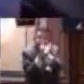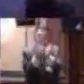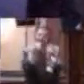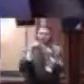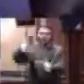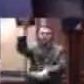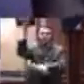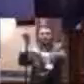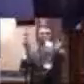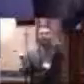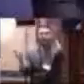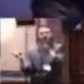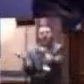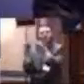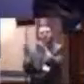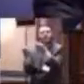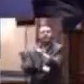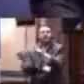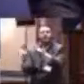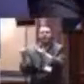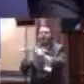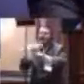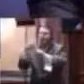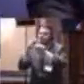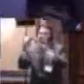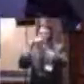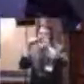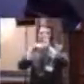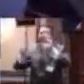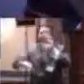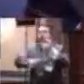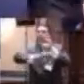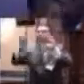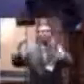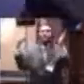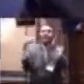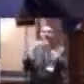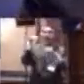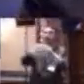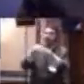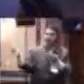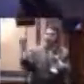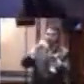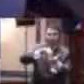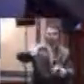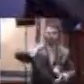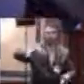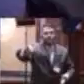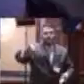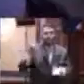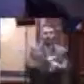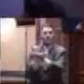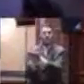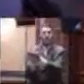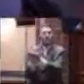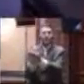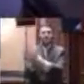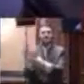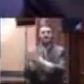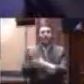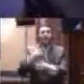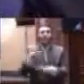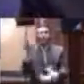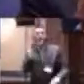ese partido, o sea, suspenderlo y cancelarle todos sus derechos, sacarlo, en pocas